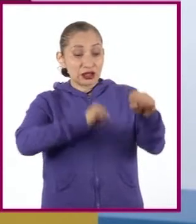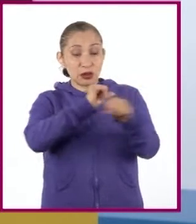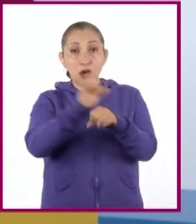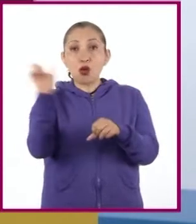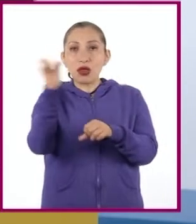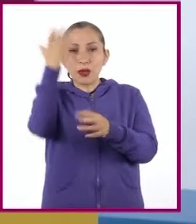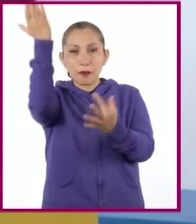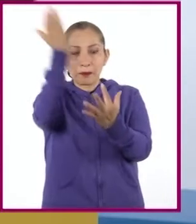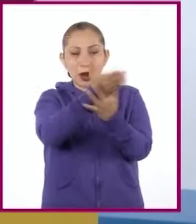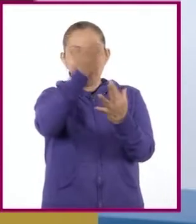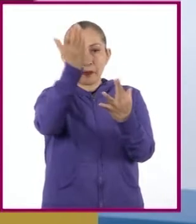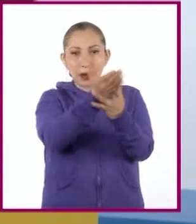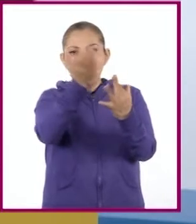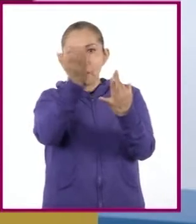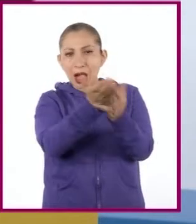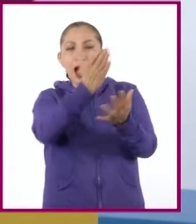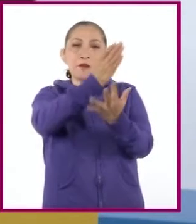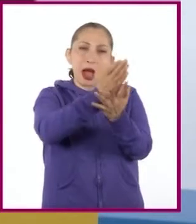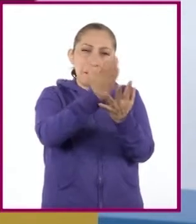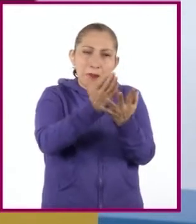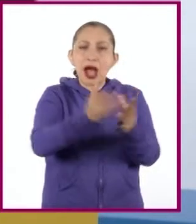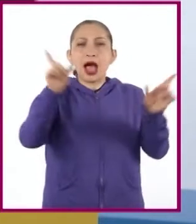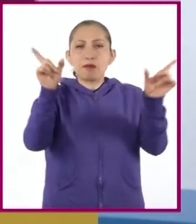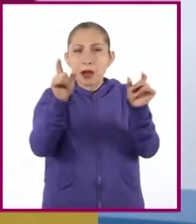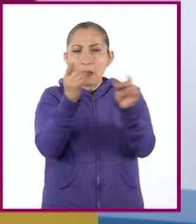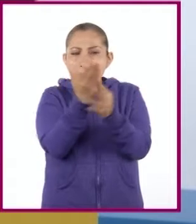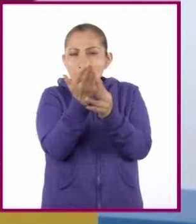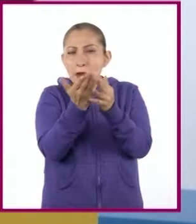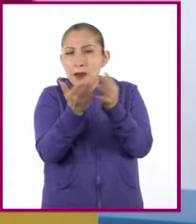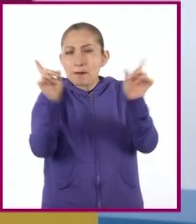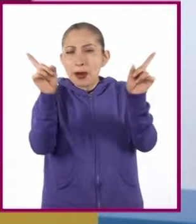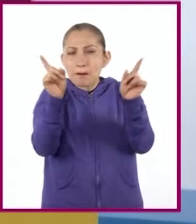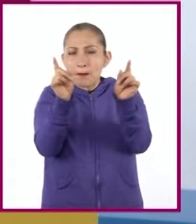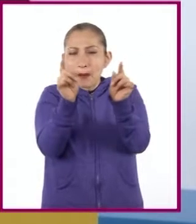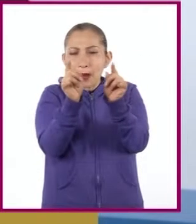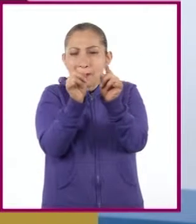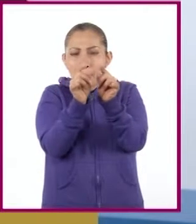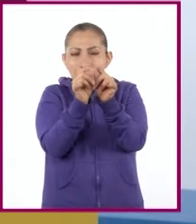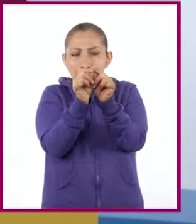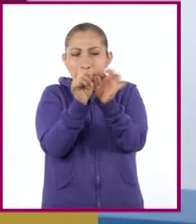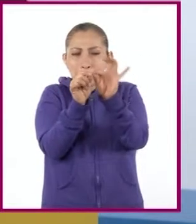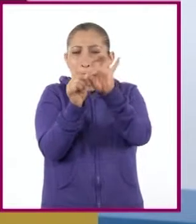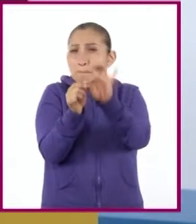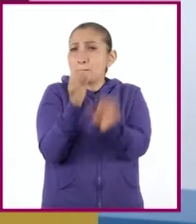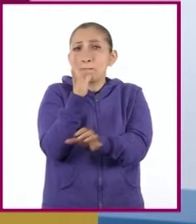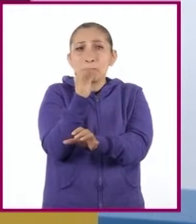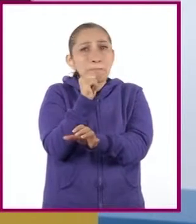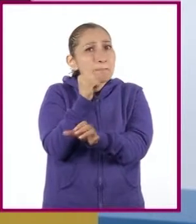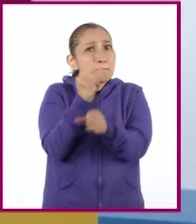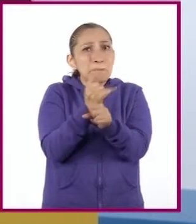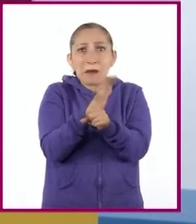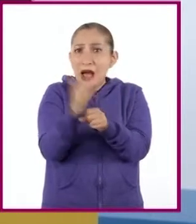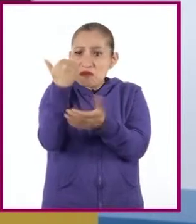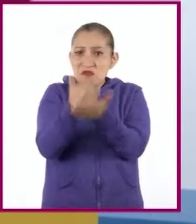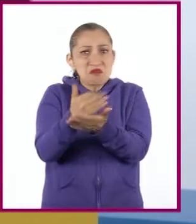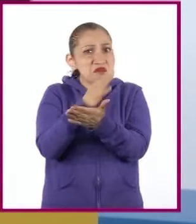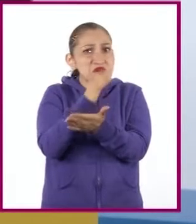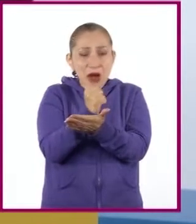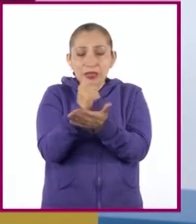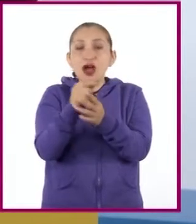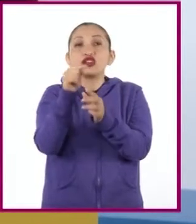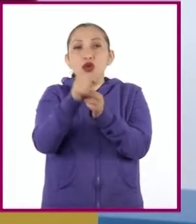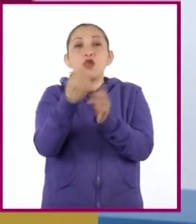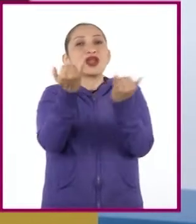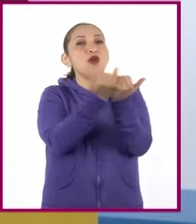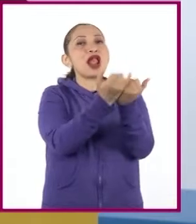un material una y otra vez sucesivamente hasta que llegara el punto donde no se pudiera dividir más, vas a